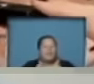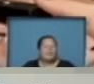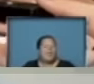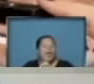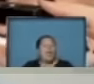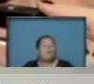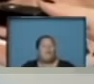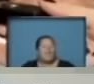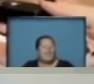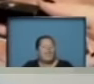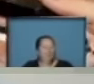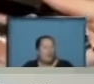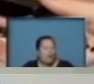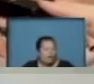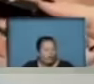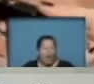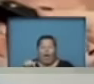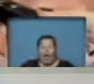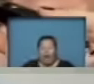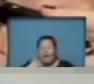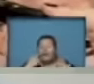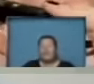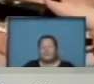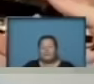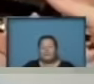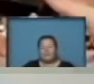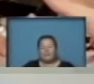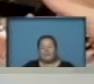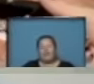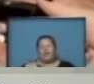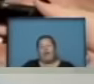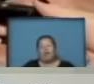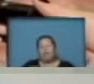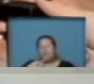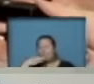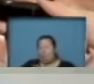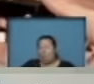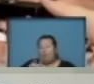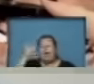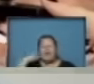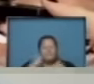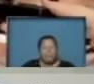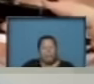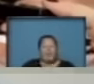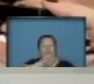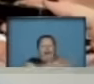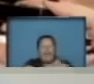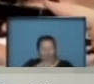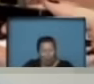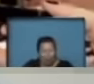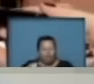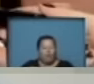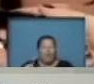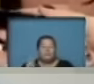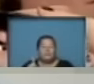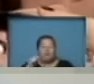¿qué es lo que hay que cambiar del escrutinio? Si acá lo que estamos viviendo es esa profecía autocumplida. Comenzó una semana previa en